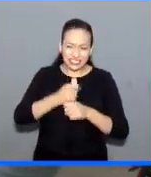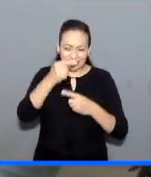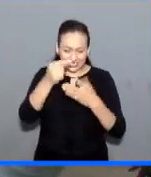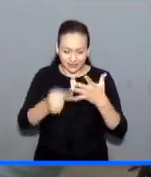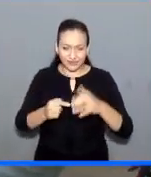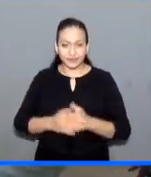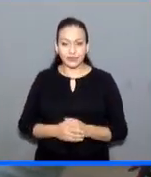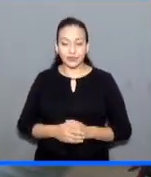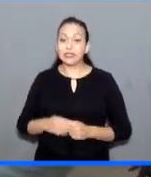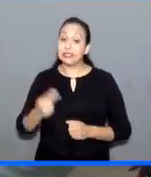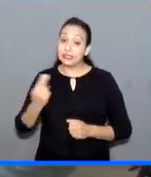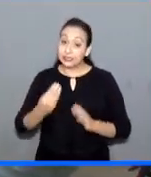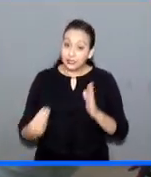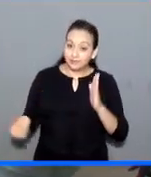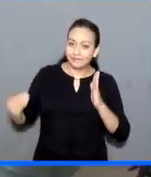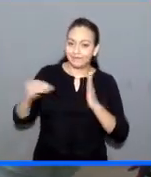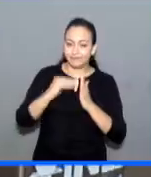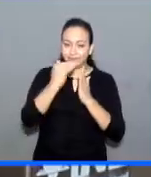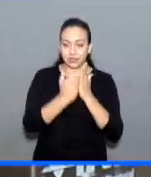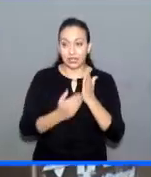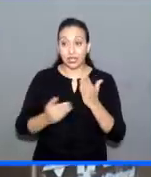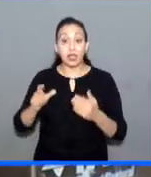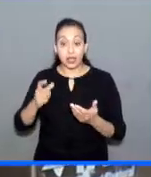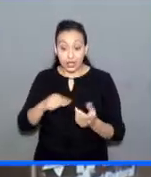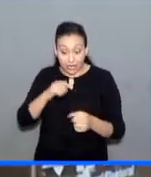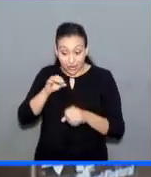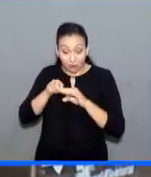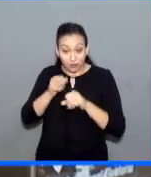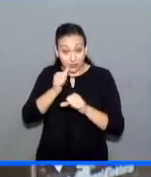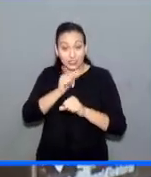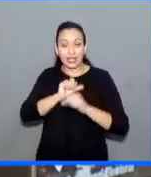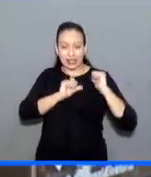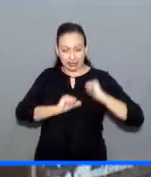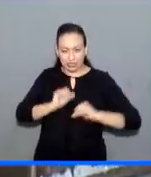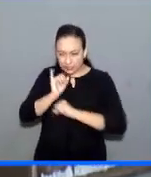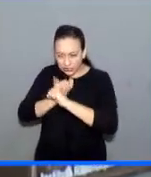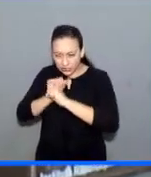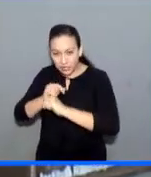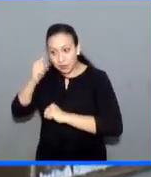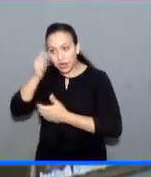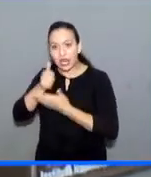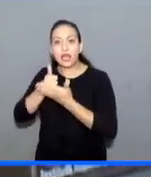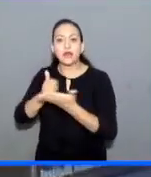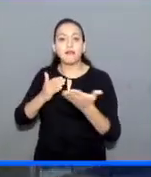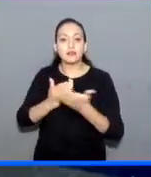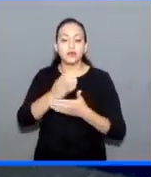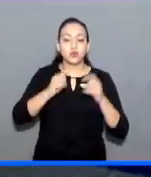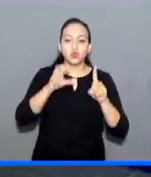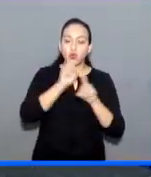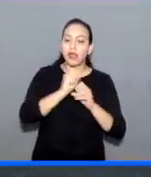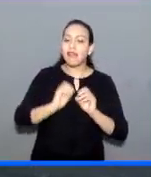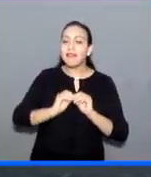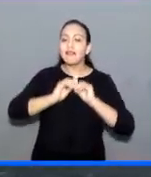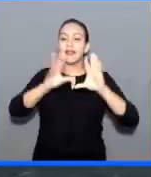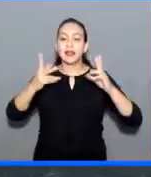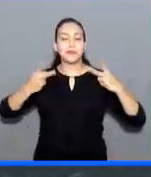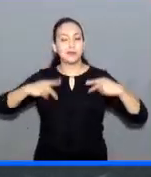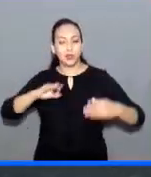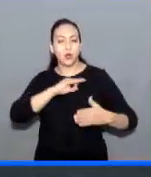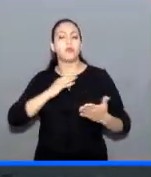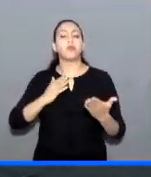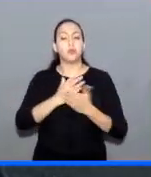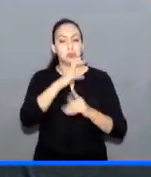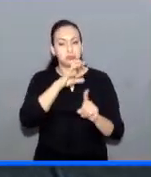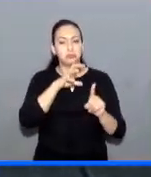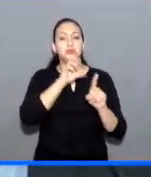con evidencia comprobada por el observatorio y avanzar a una justicia electoral más clara, cercana y útil que expanda la paridad